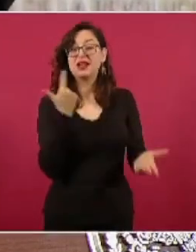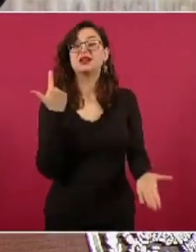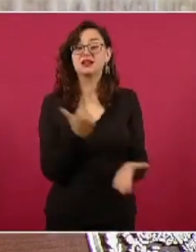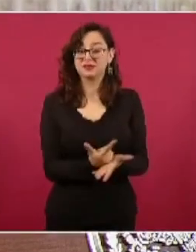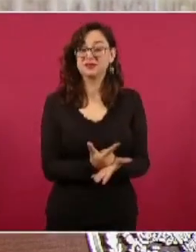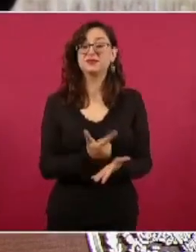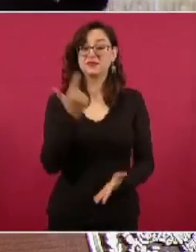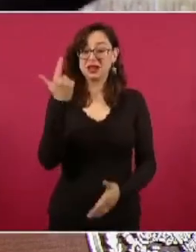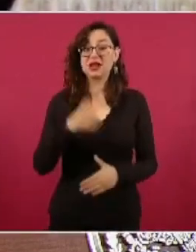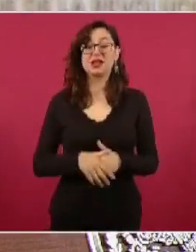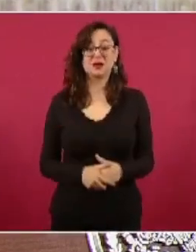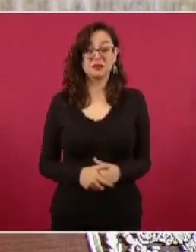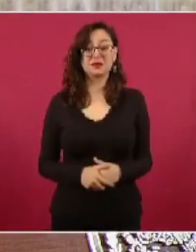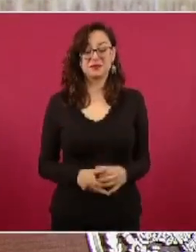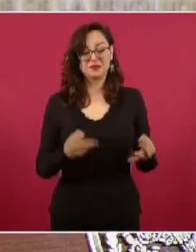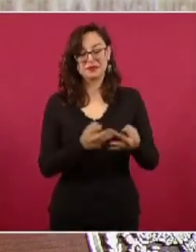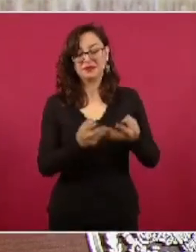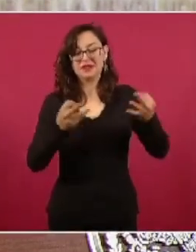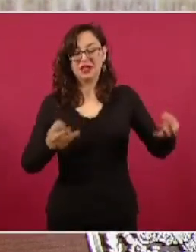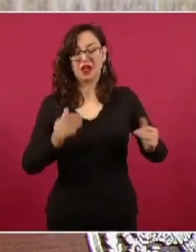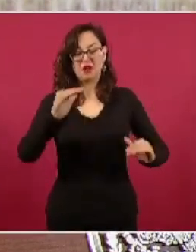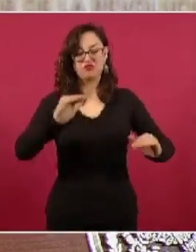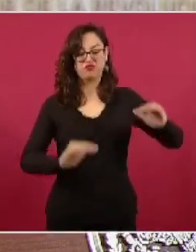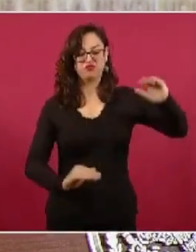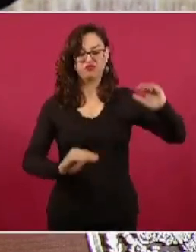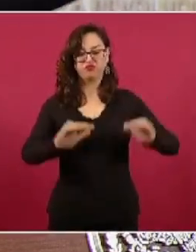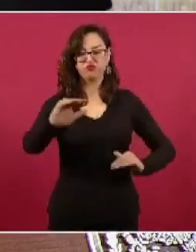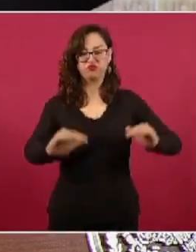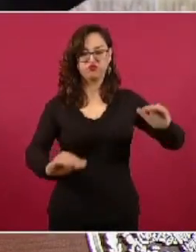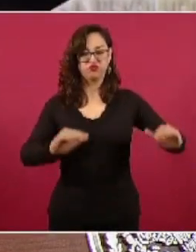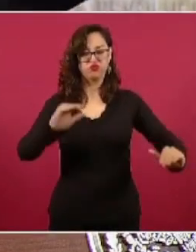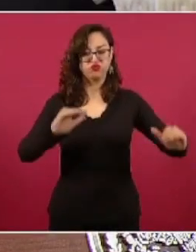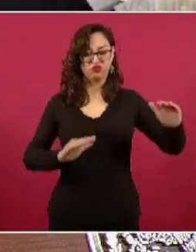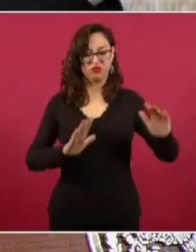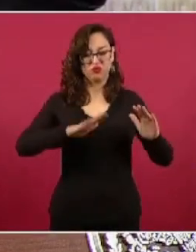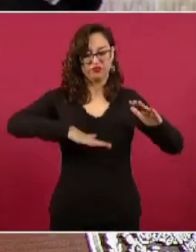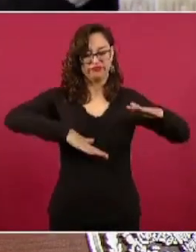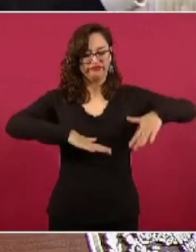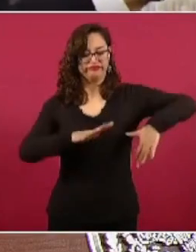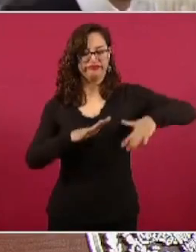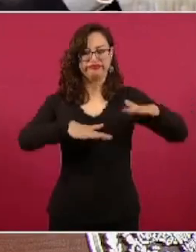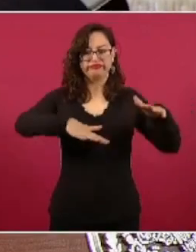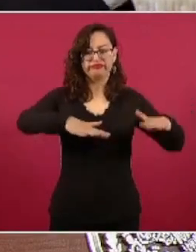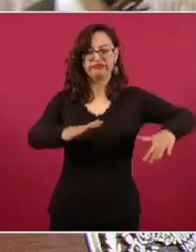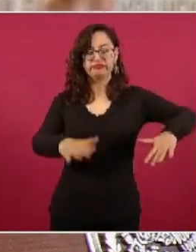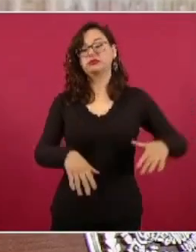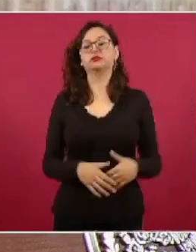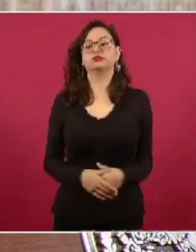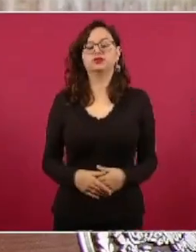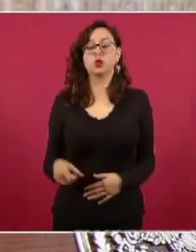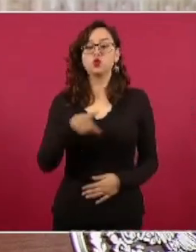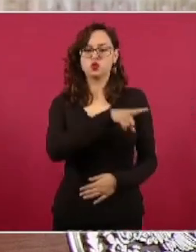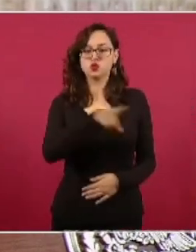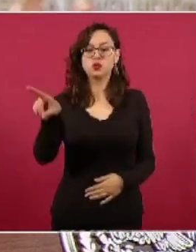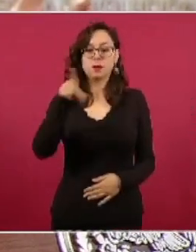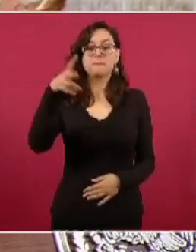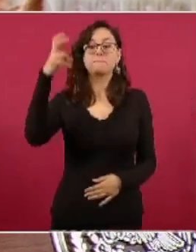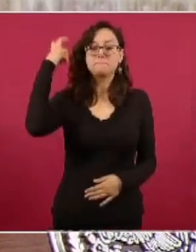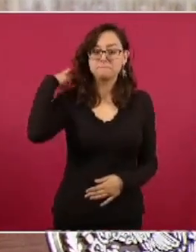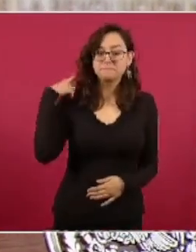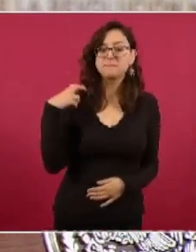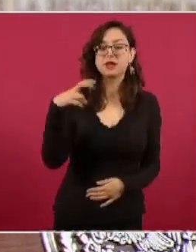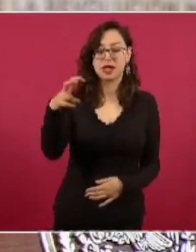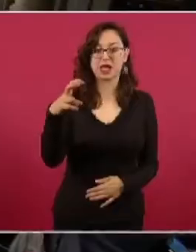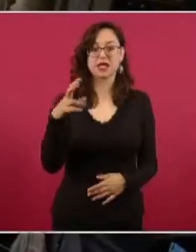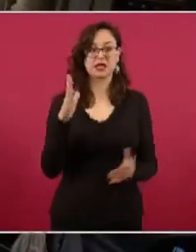Hay hundimientos diferenciales. Cuando vayan al aeropuerto,